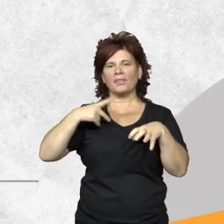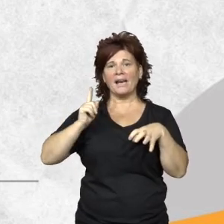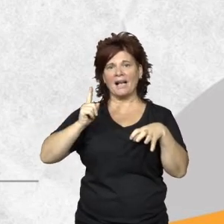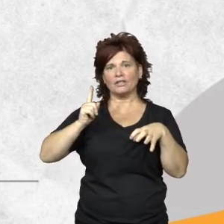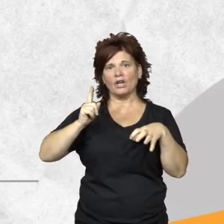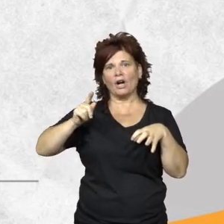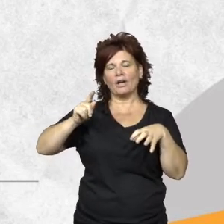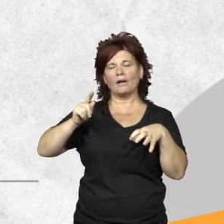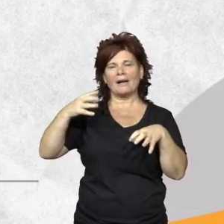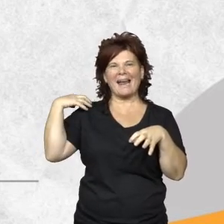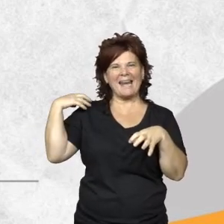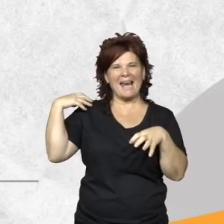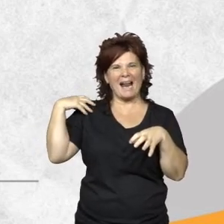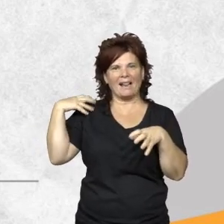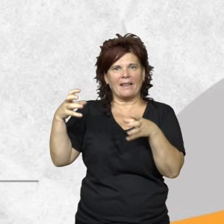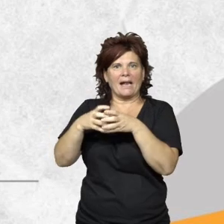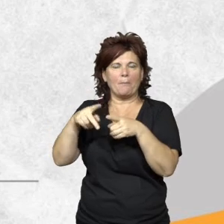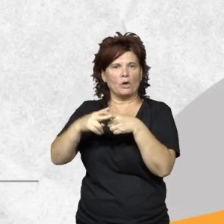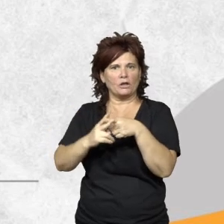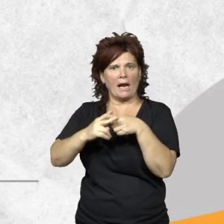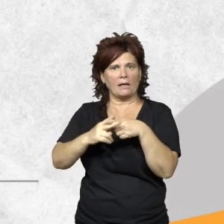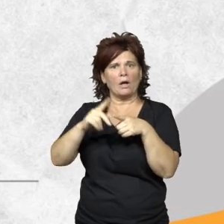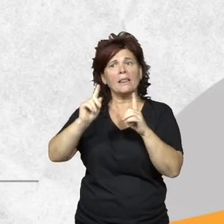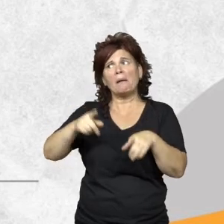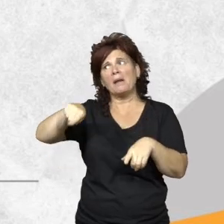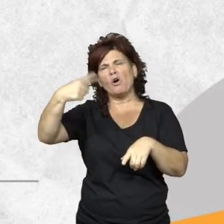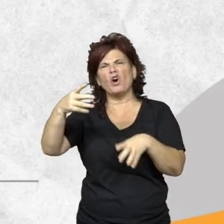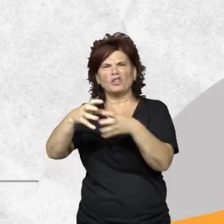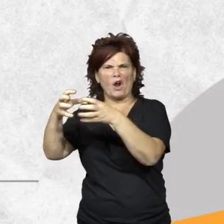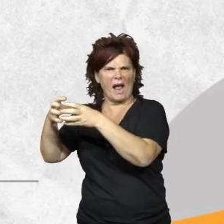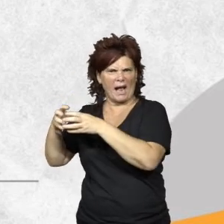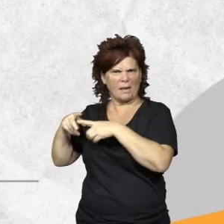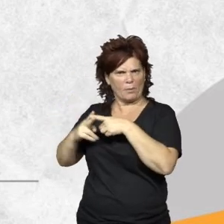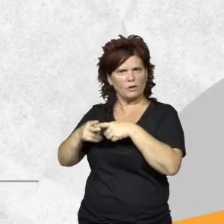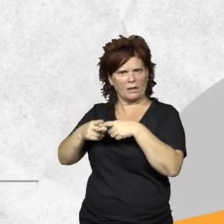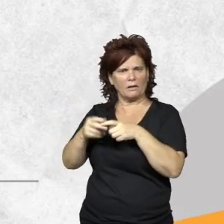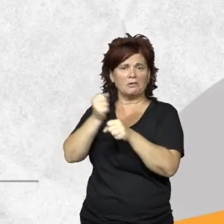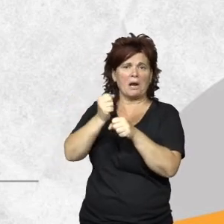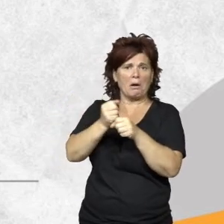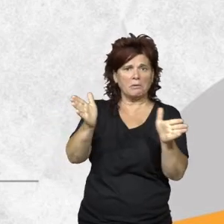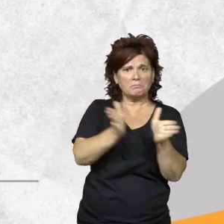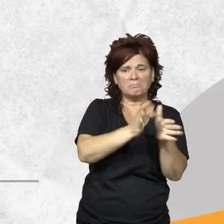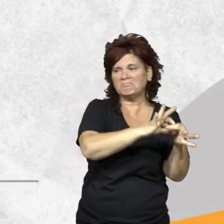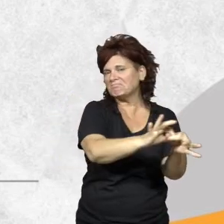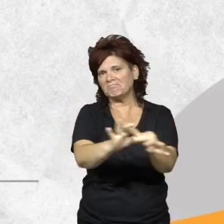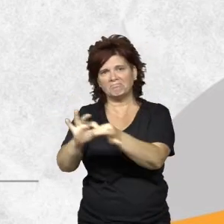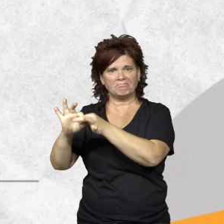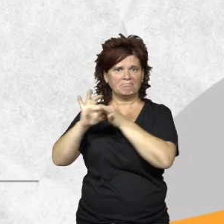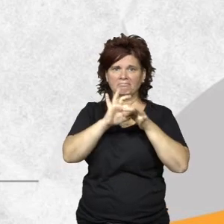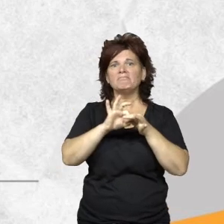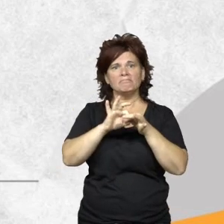pertenezco, pero hay otras también equipos técnicos de otras direcciones generales que se trabajan mancomunadamente para